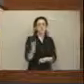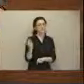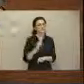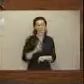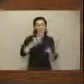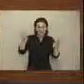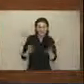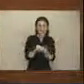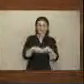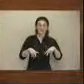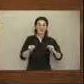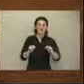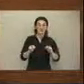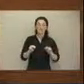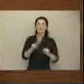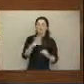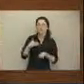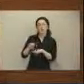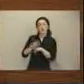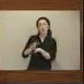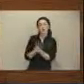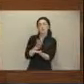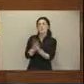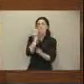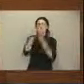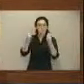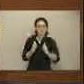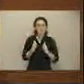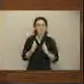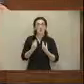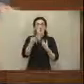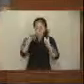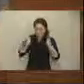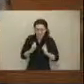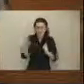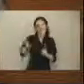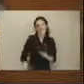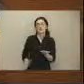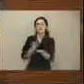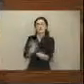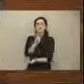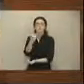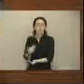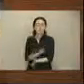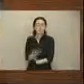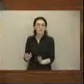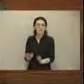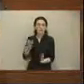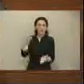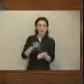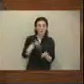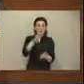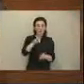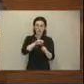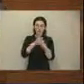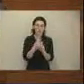le pedimos al consejero es lo mismo que le están pidiendo los profesionales, que ante un momento